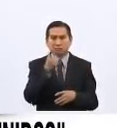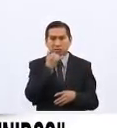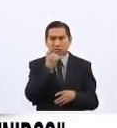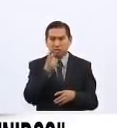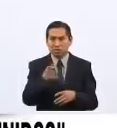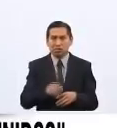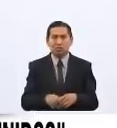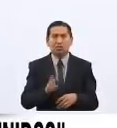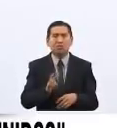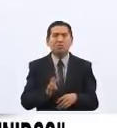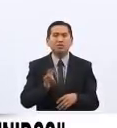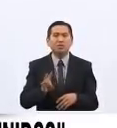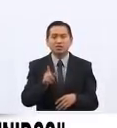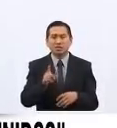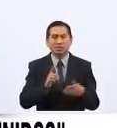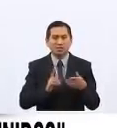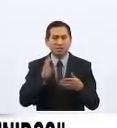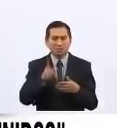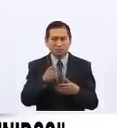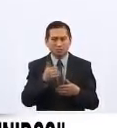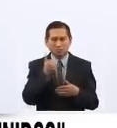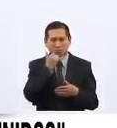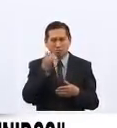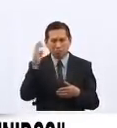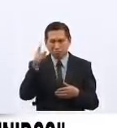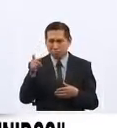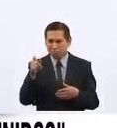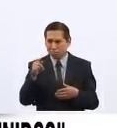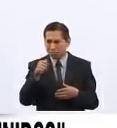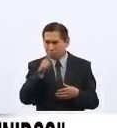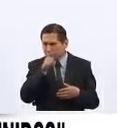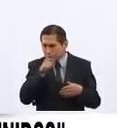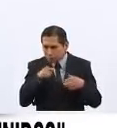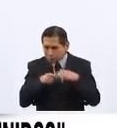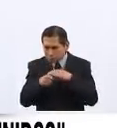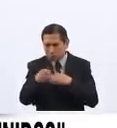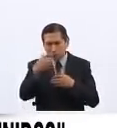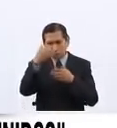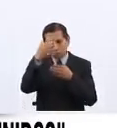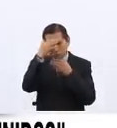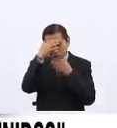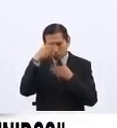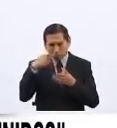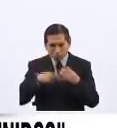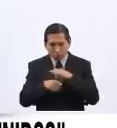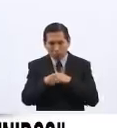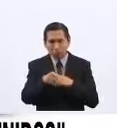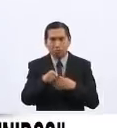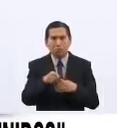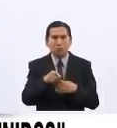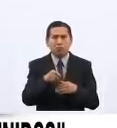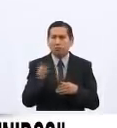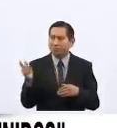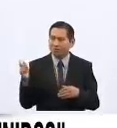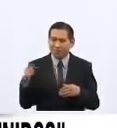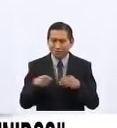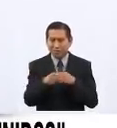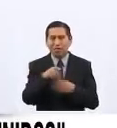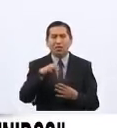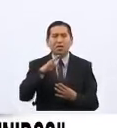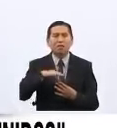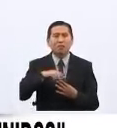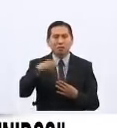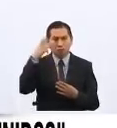día 27 con esa extraña irrupción de unos encapuchados que iban a la